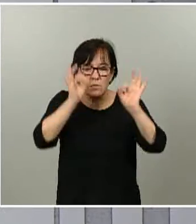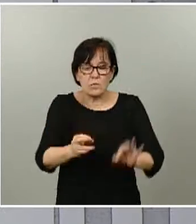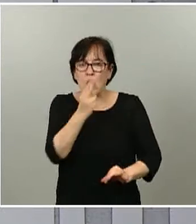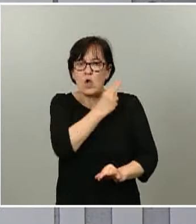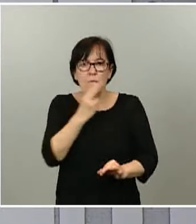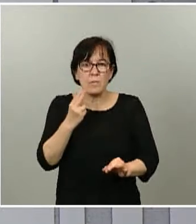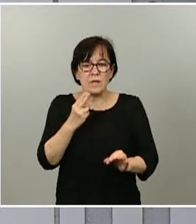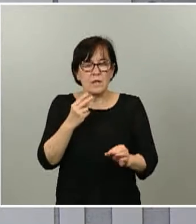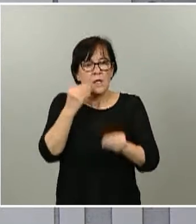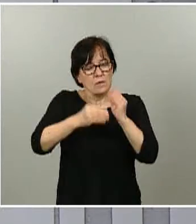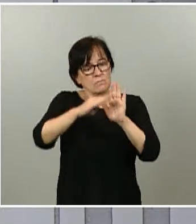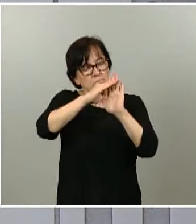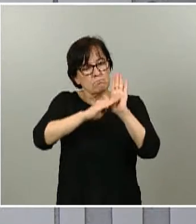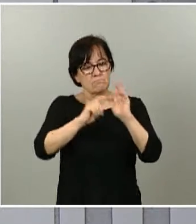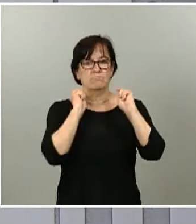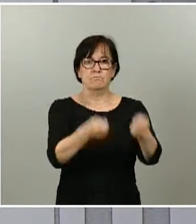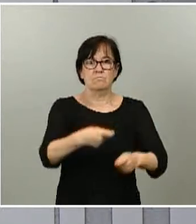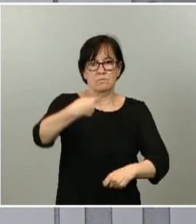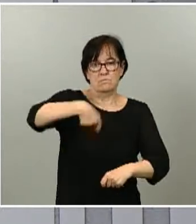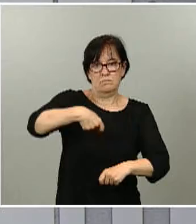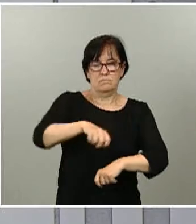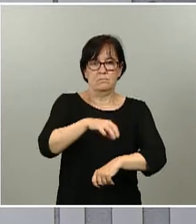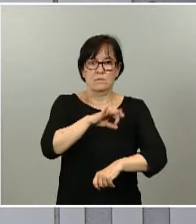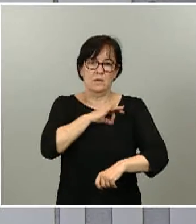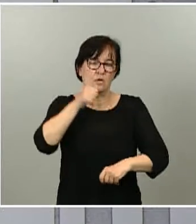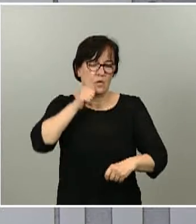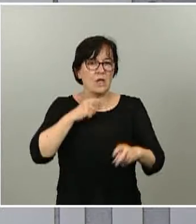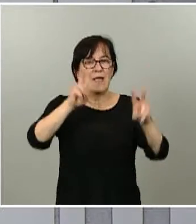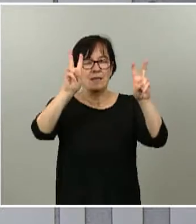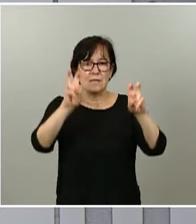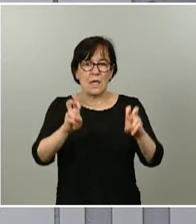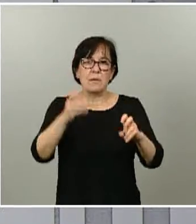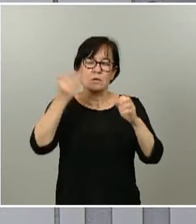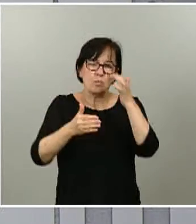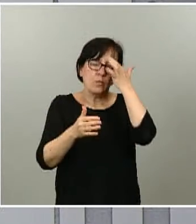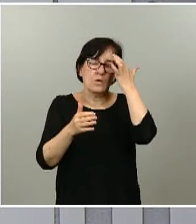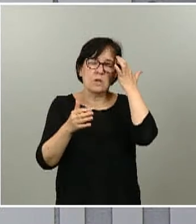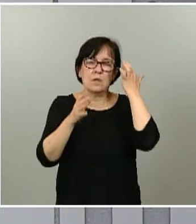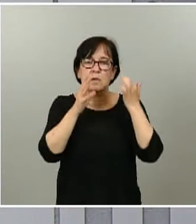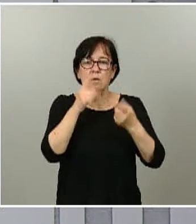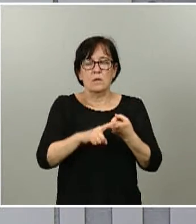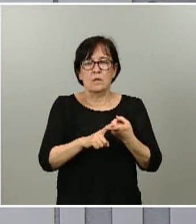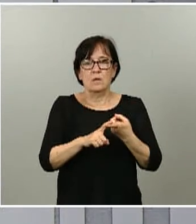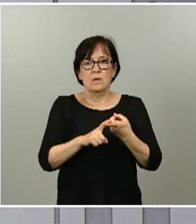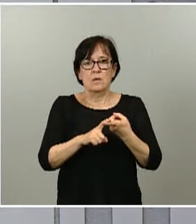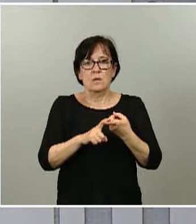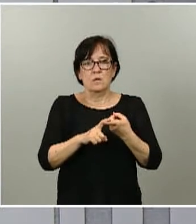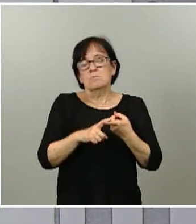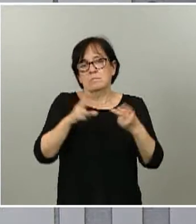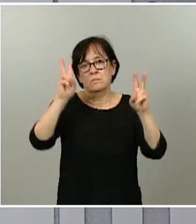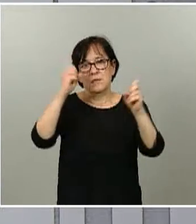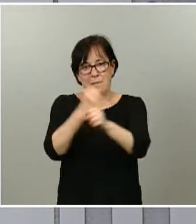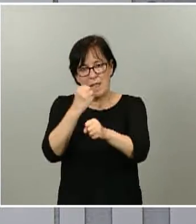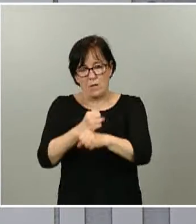marcó el nombramiento del señor Sánchez en materias tan importantes, en este caso como las relaciones laborales.